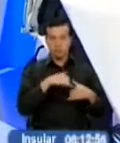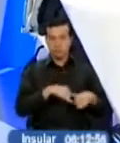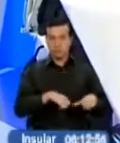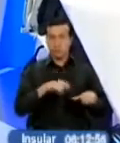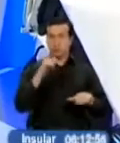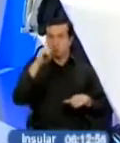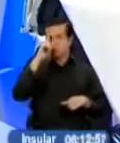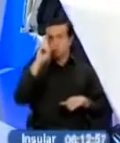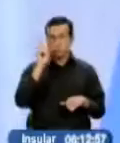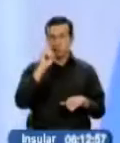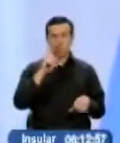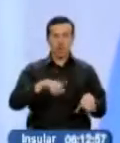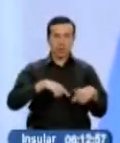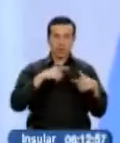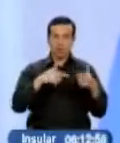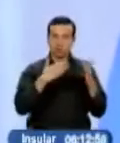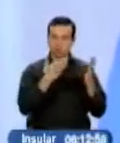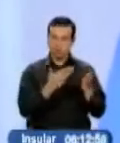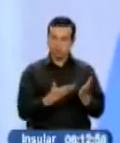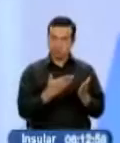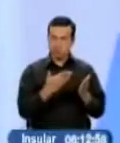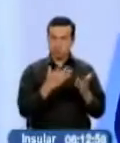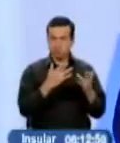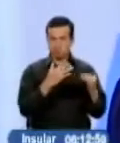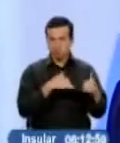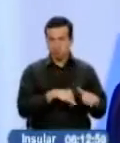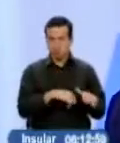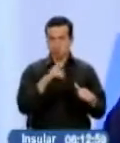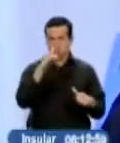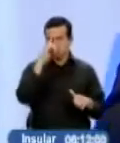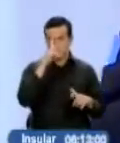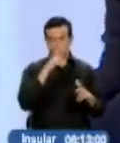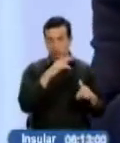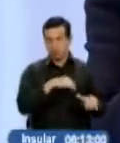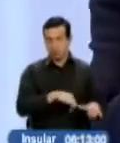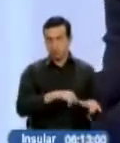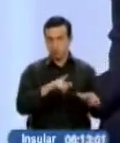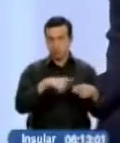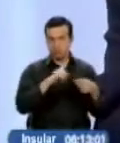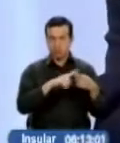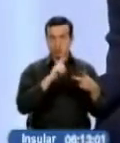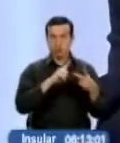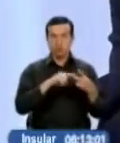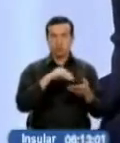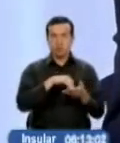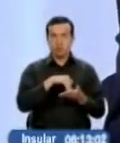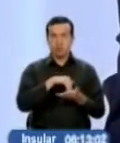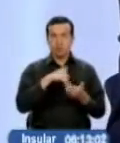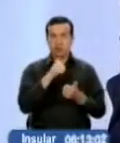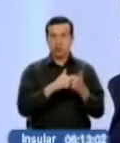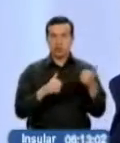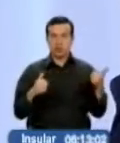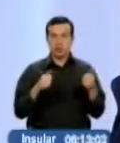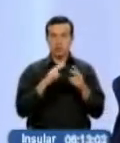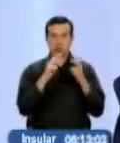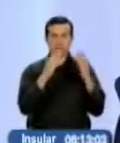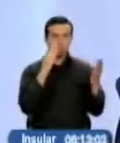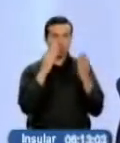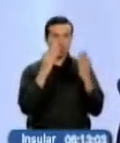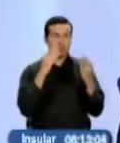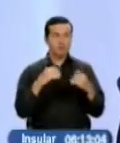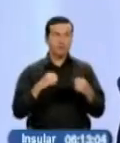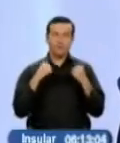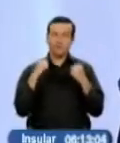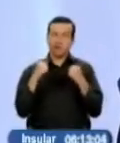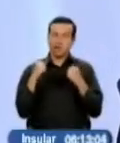al gobierno. Lenín Moreno es un continuista del gobierno actual. Dos, la debilidad del candidato en términos comparativos con la